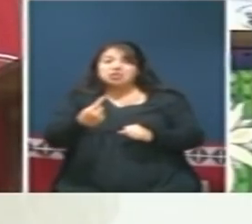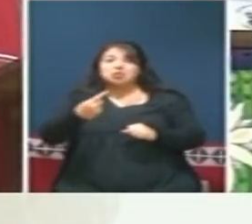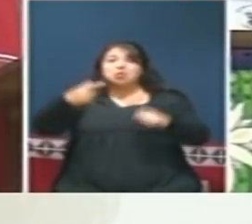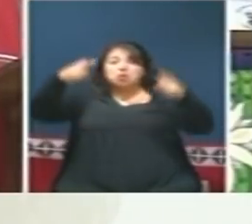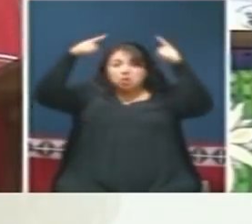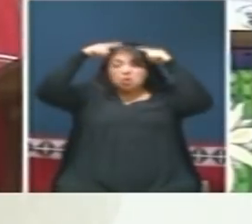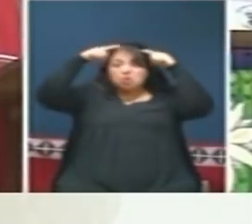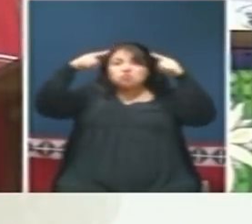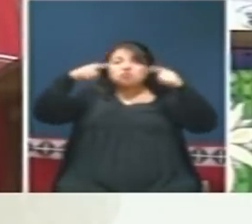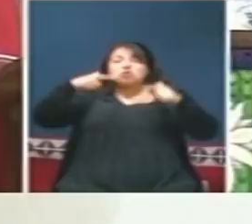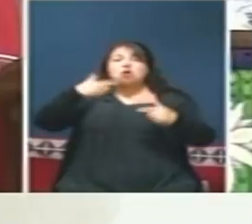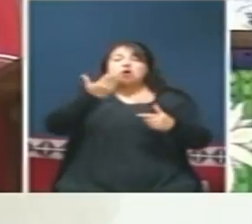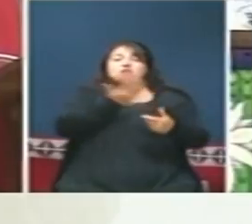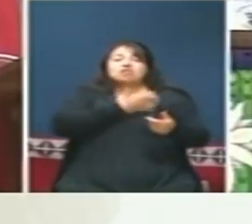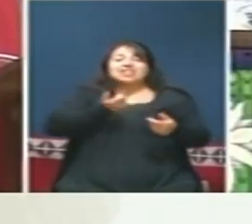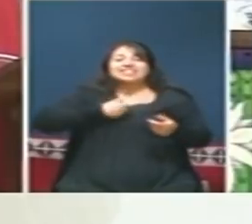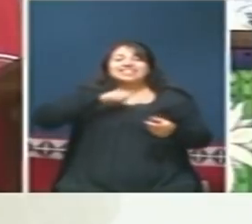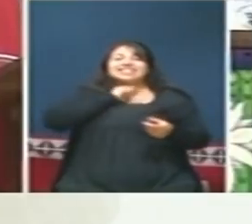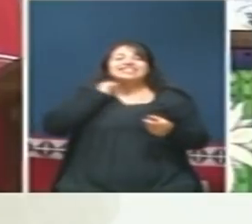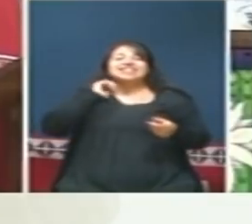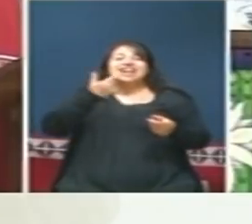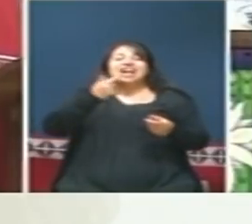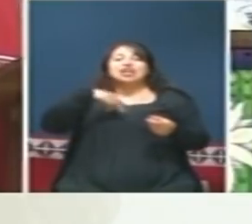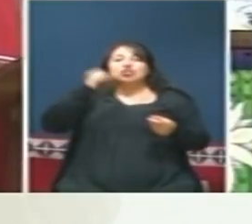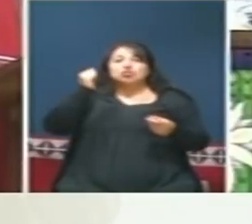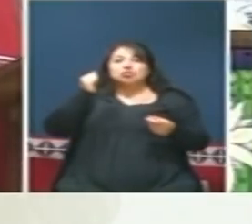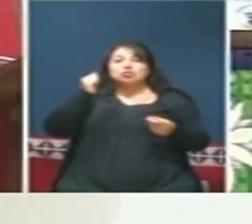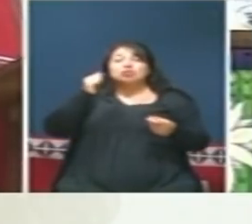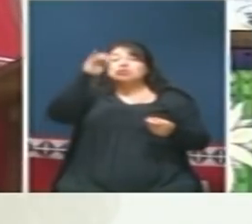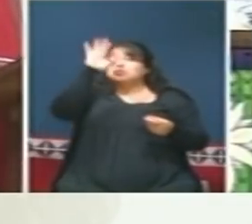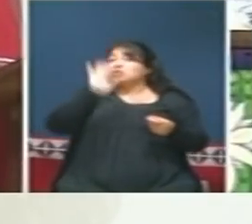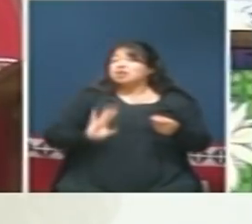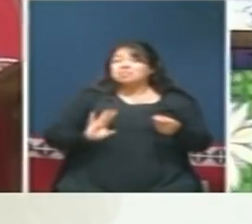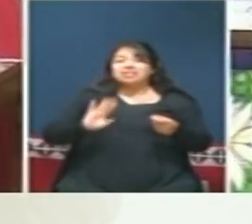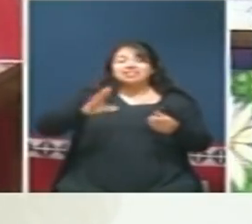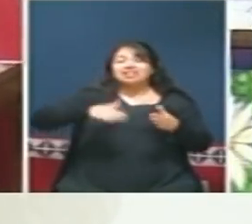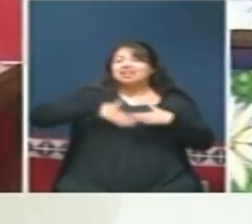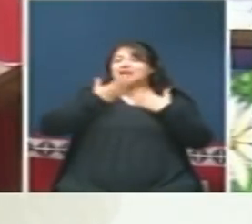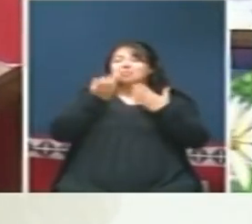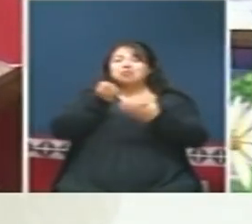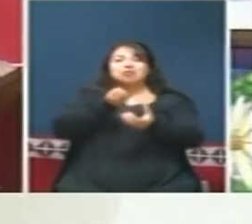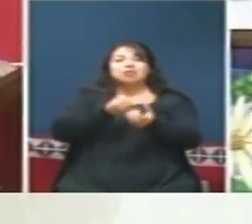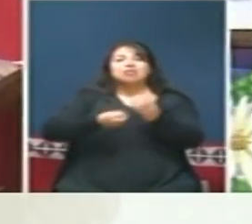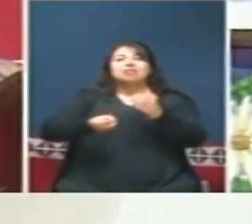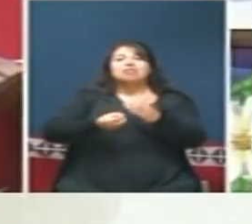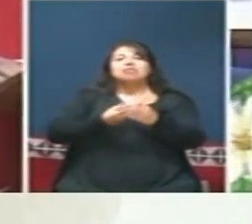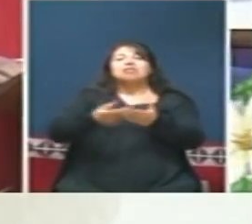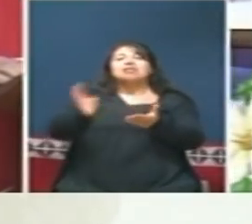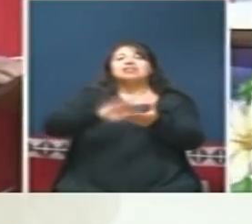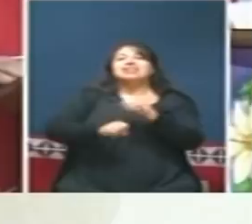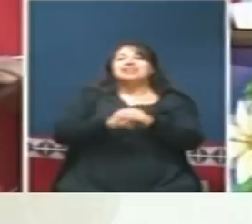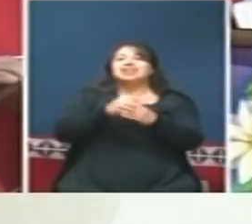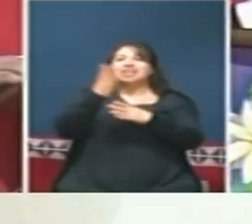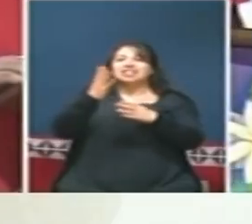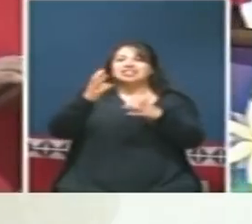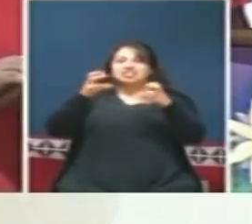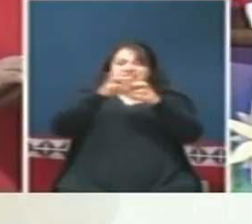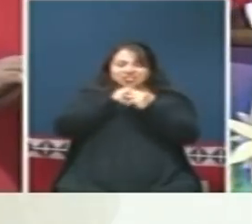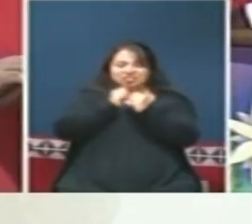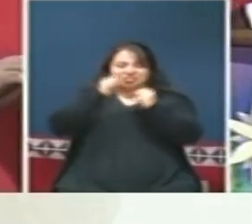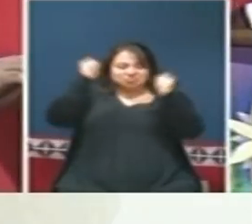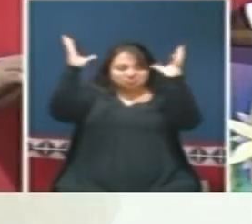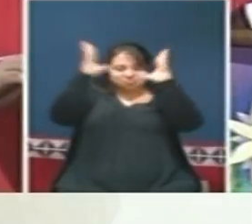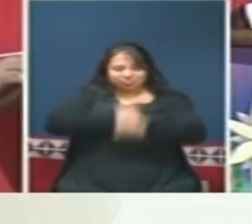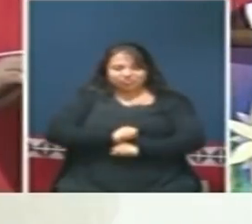campo de concentración, decía: solo el amor crea, el odio destruye. Cuánto es bello que si